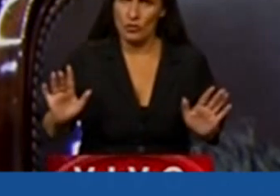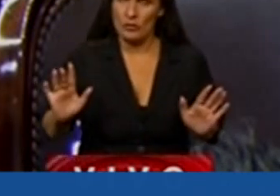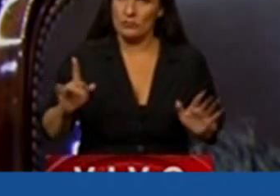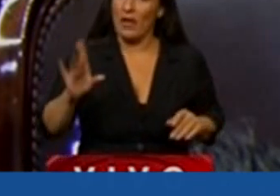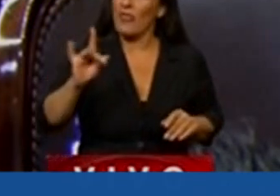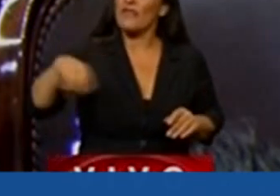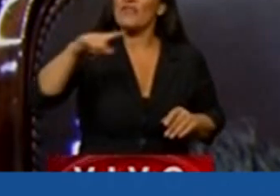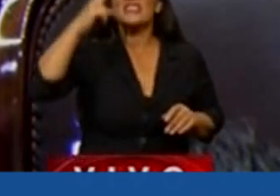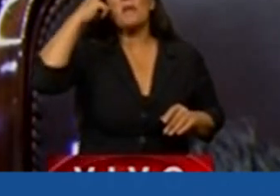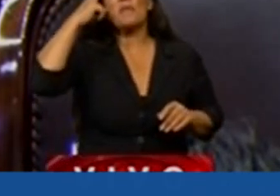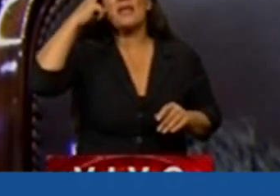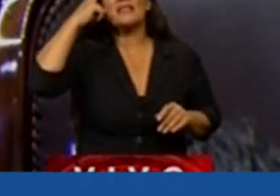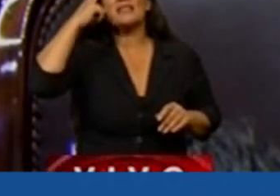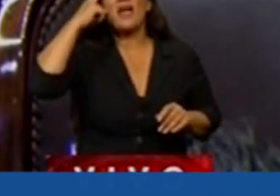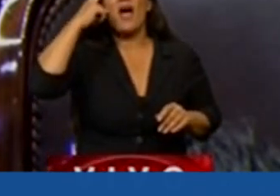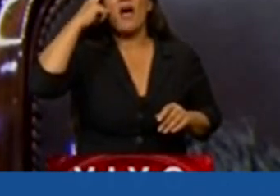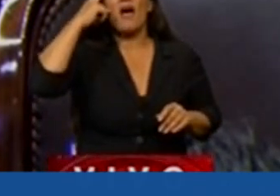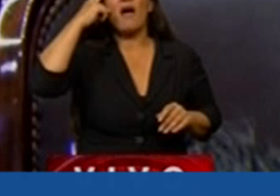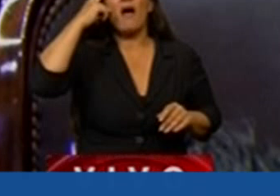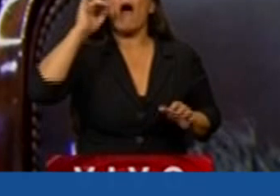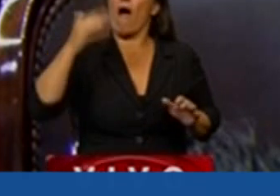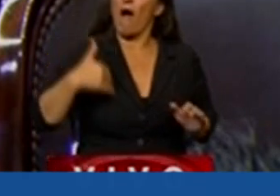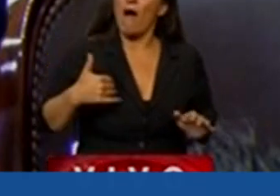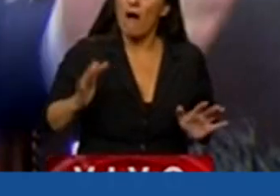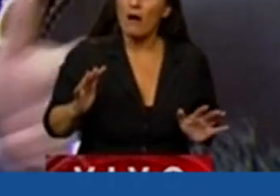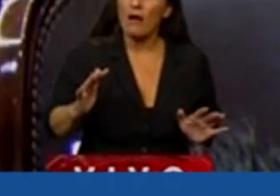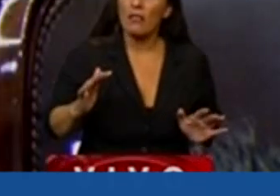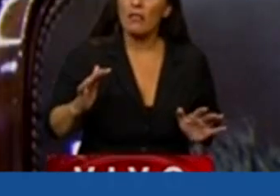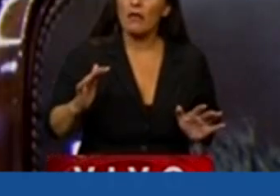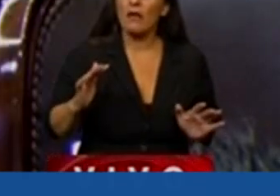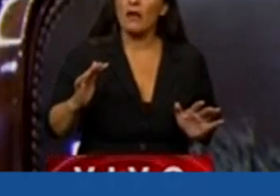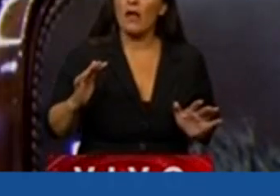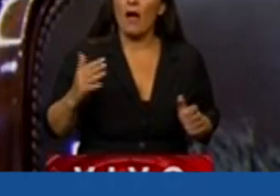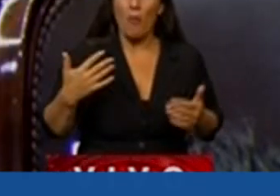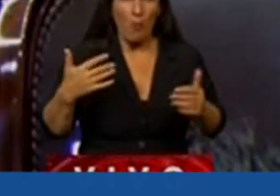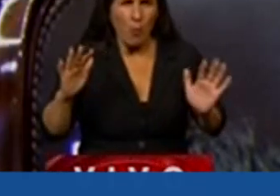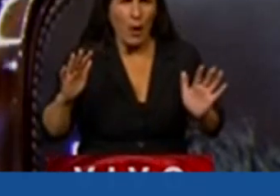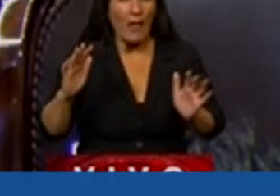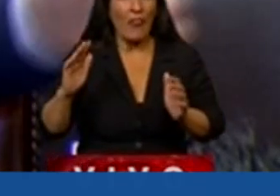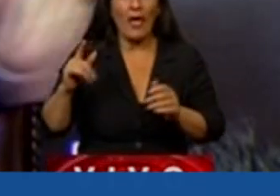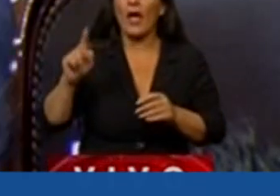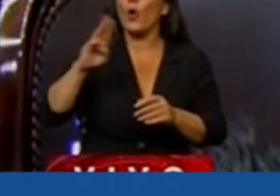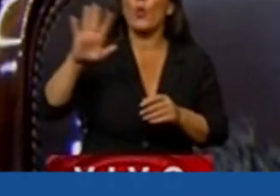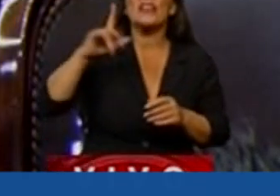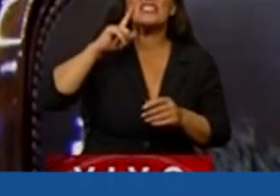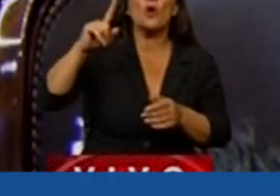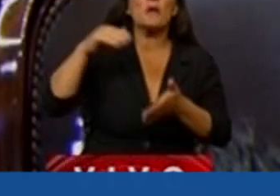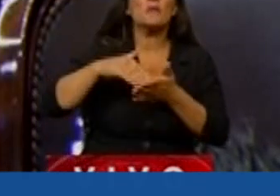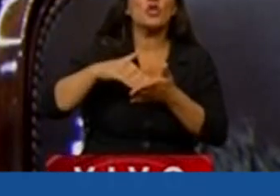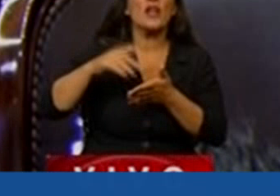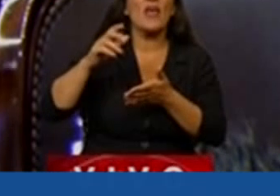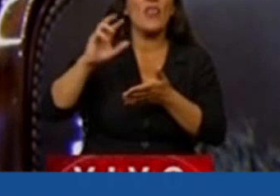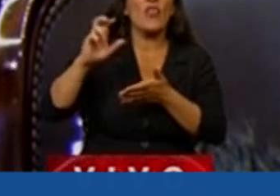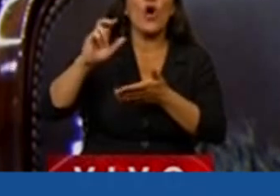pensar que un país como el nuestro puede salirle gratis no devolver 45.000 millones de dólares